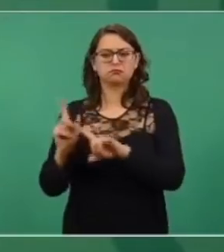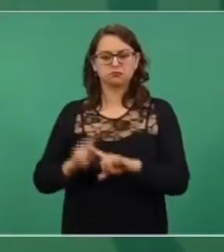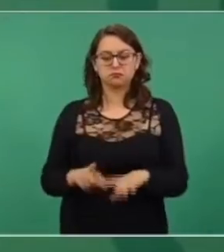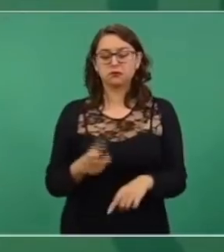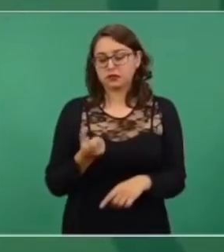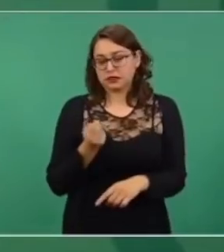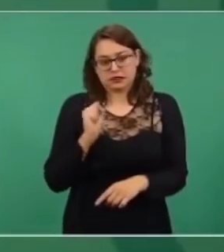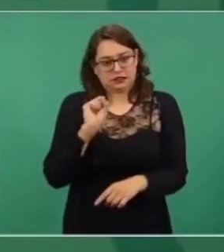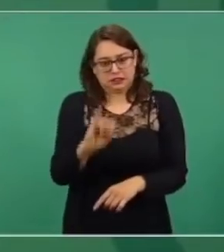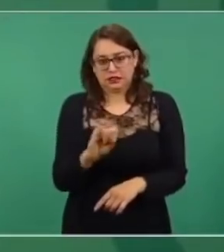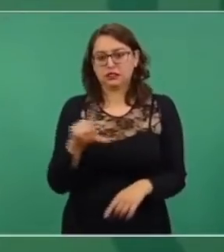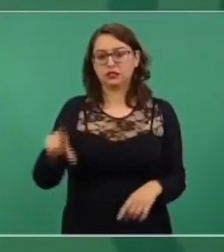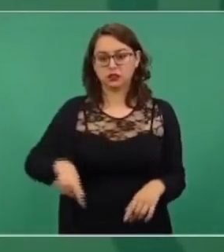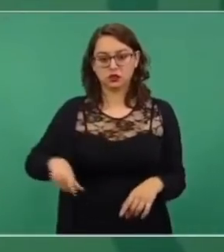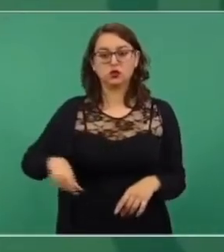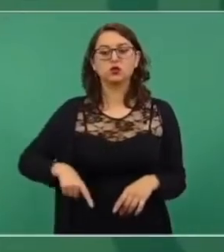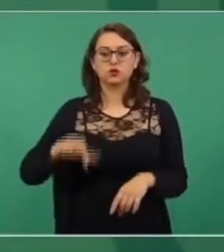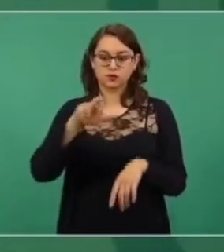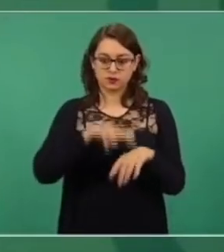apoyando al gobernador